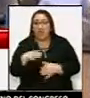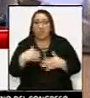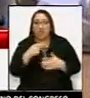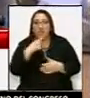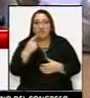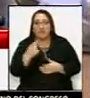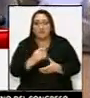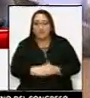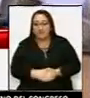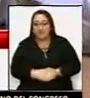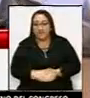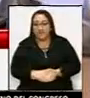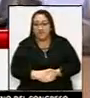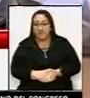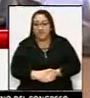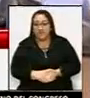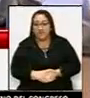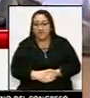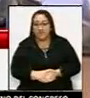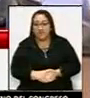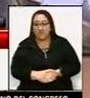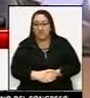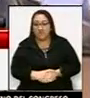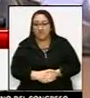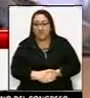probablemente, quizá, de repente,